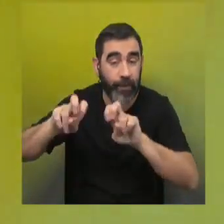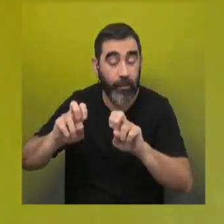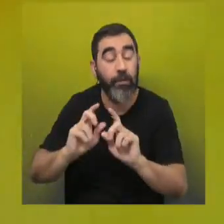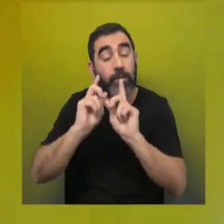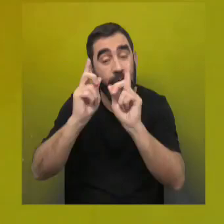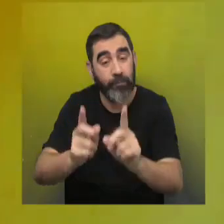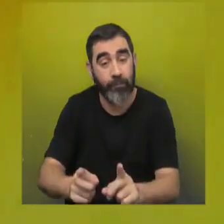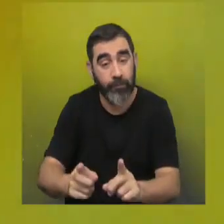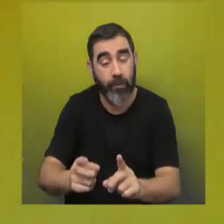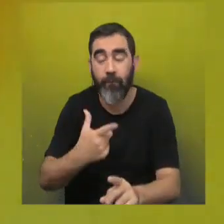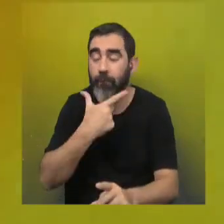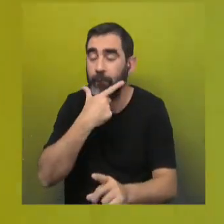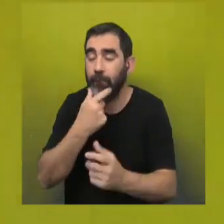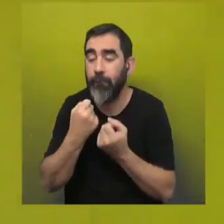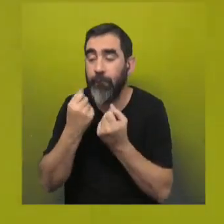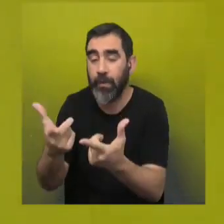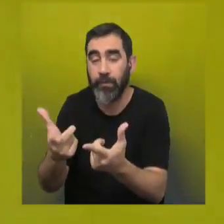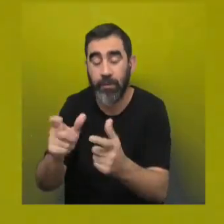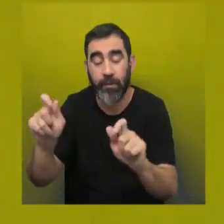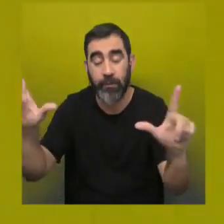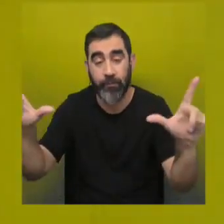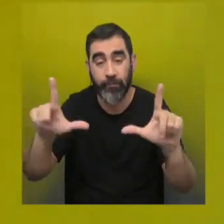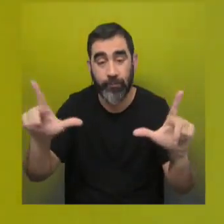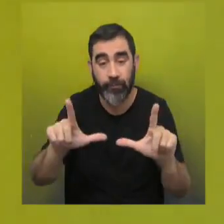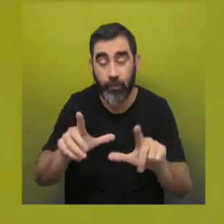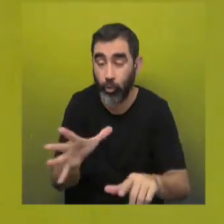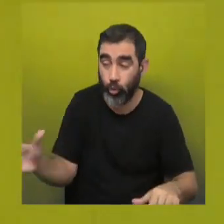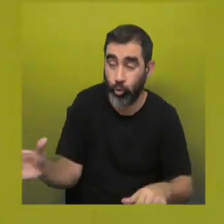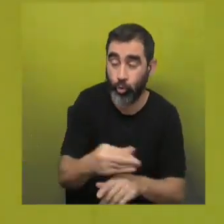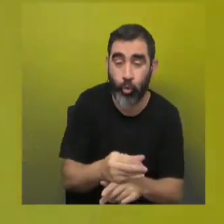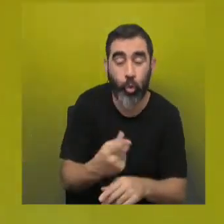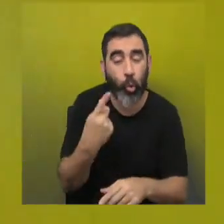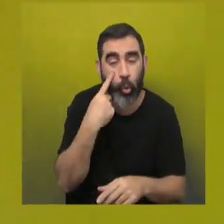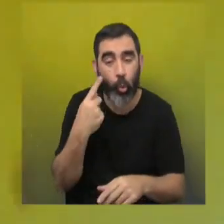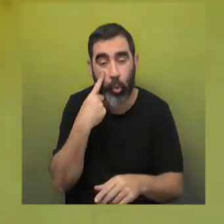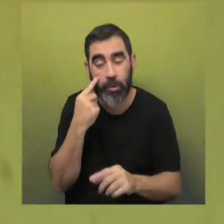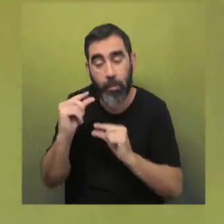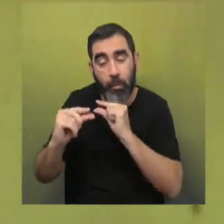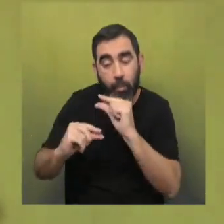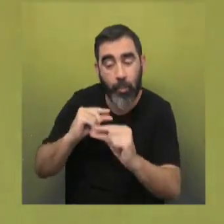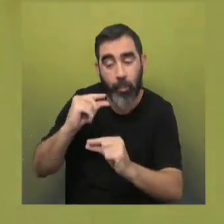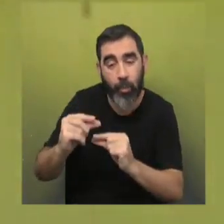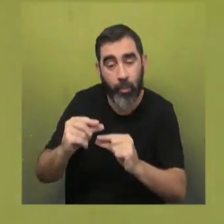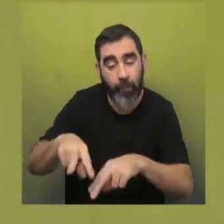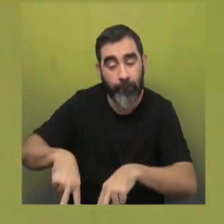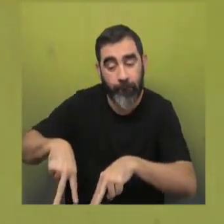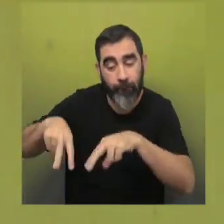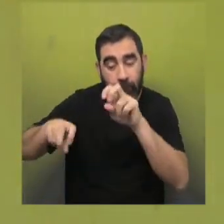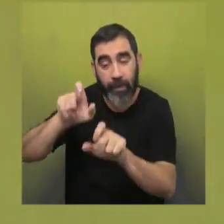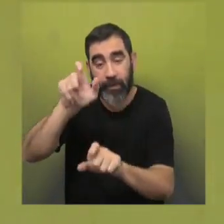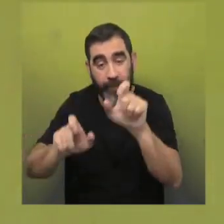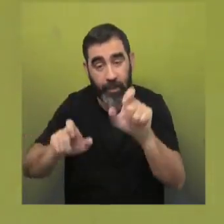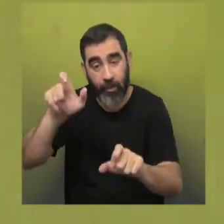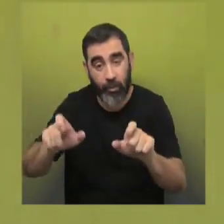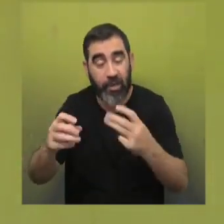sino también facilitar este canal, la posibilidad de que todos nosotros conozcamos un poquito más a investigadoras e investigadores